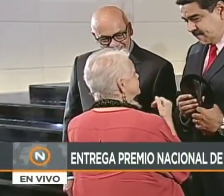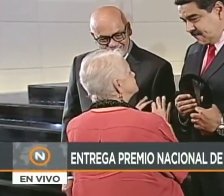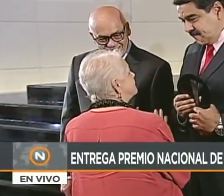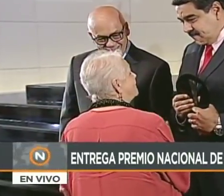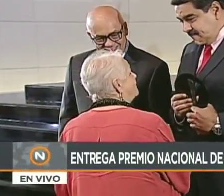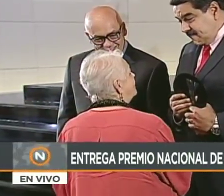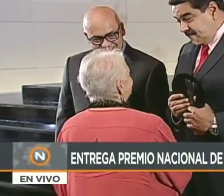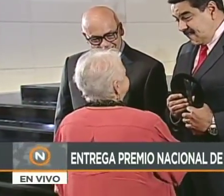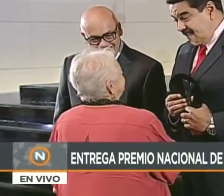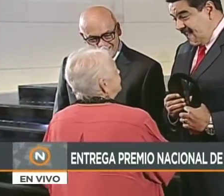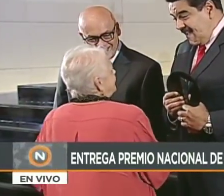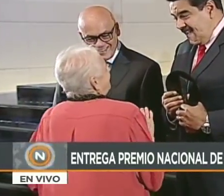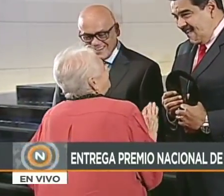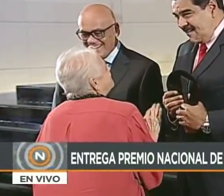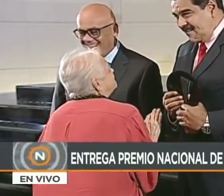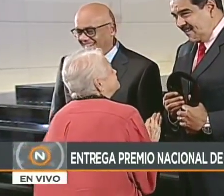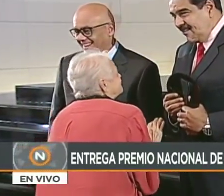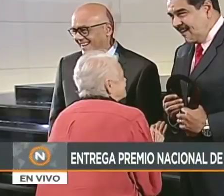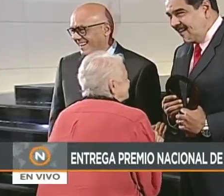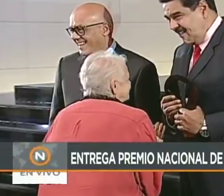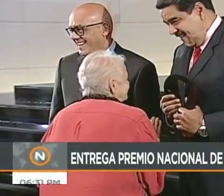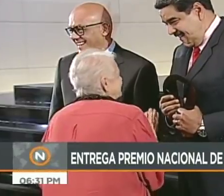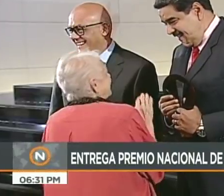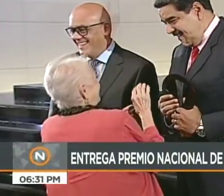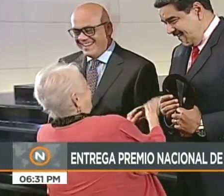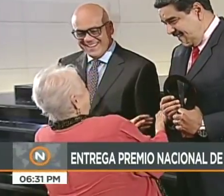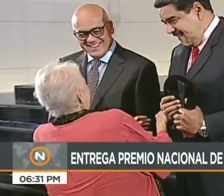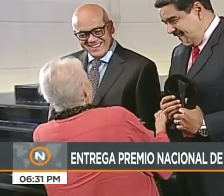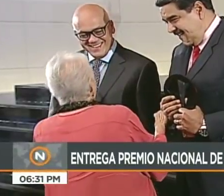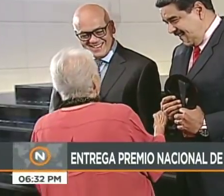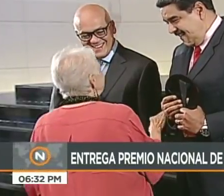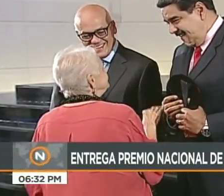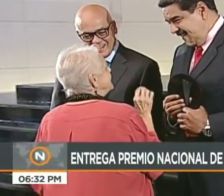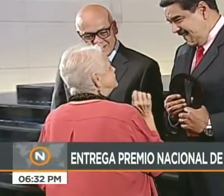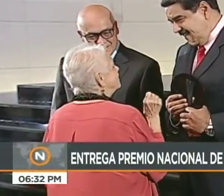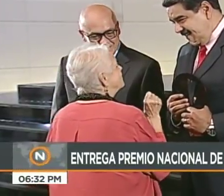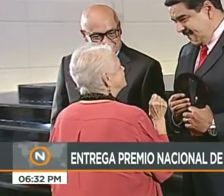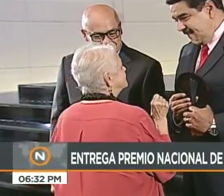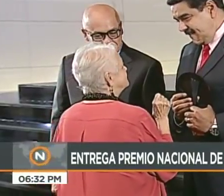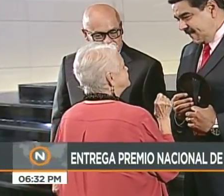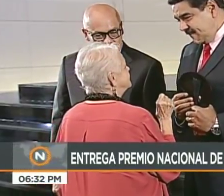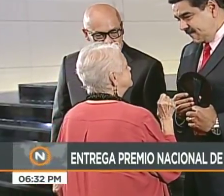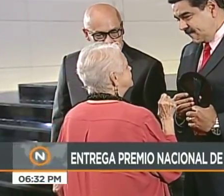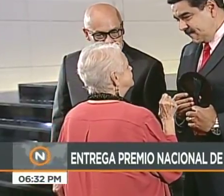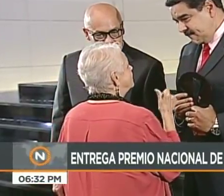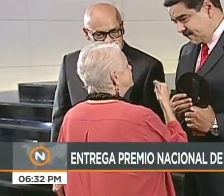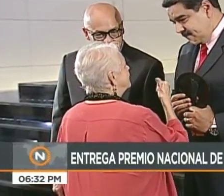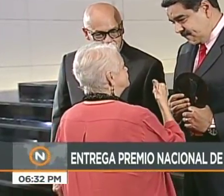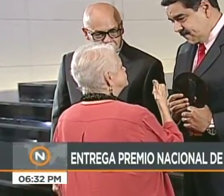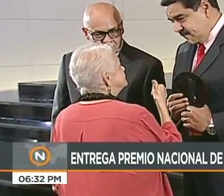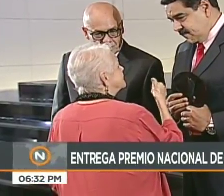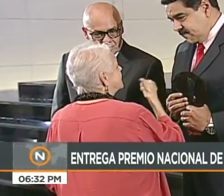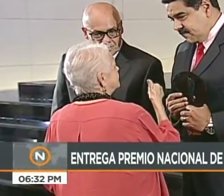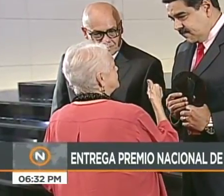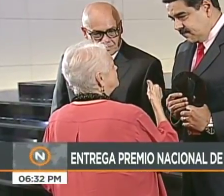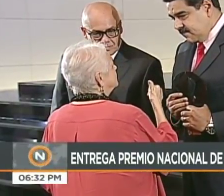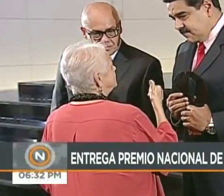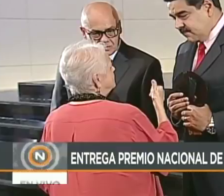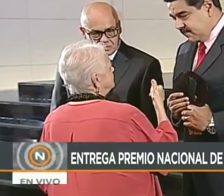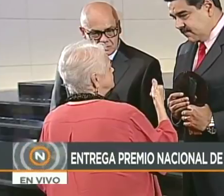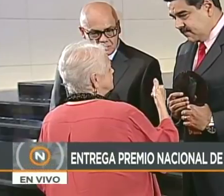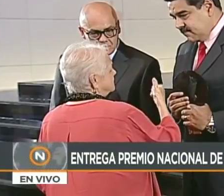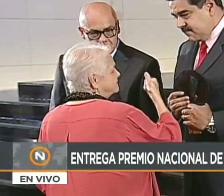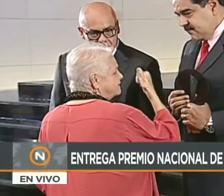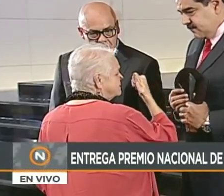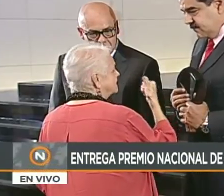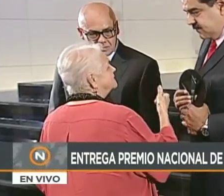Es el reconocimiento de la Fundación Premio Nacional de Periodismo a los comunicadores que sobresalen por su